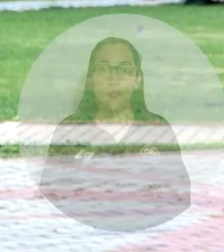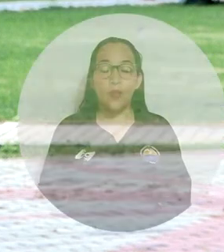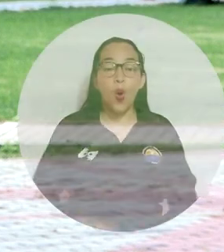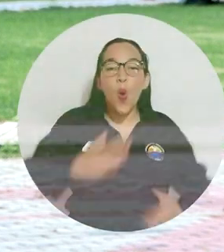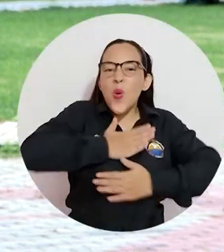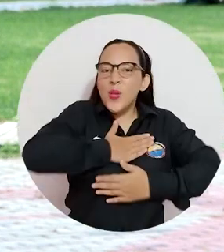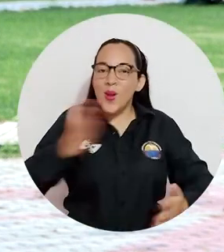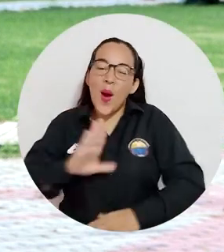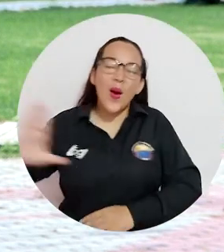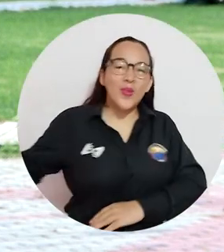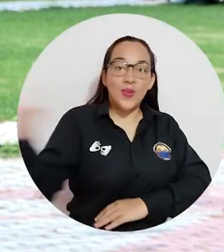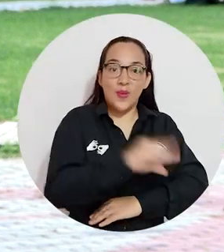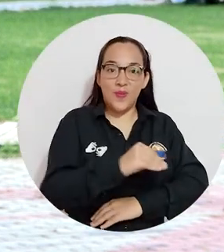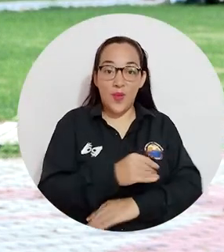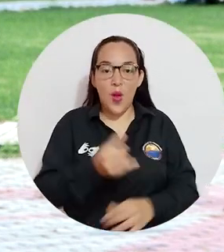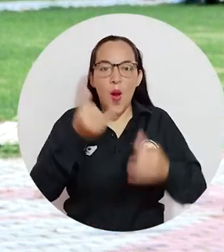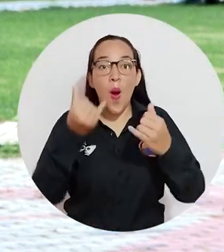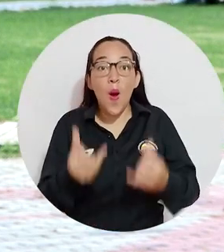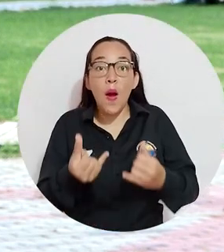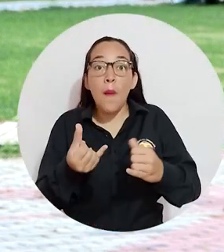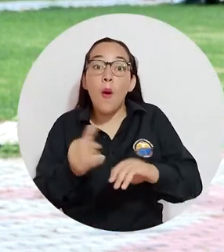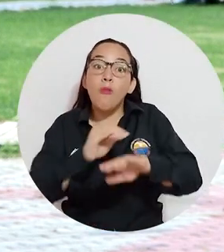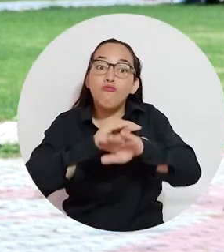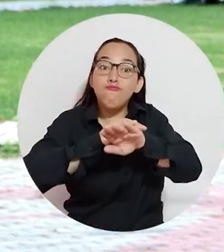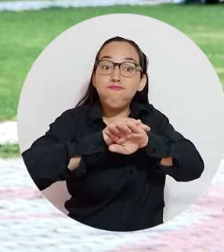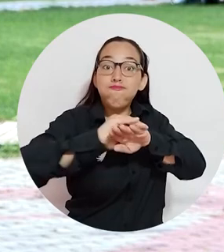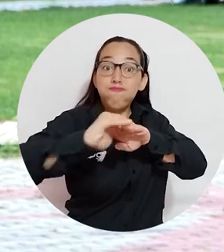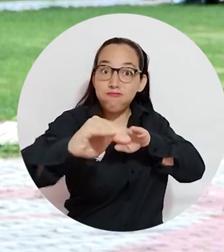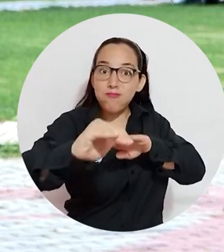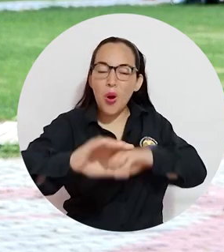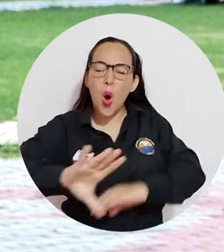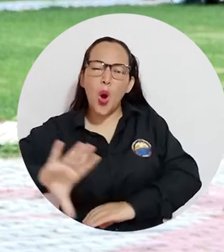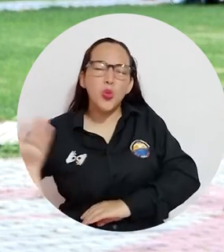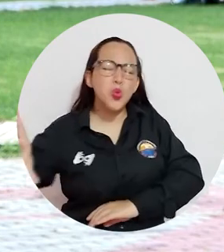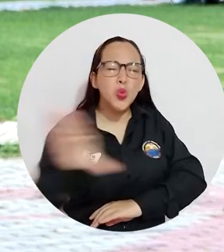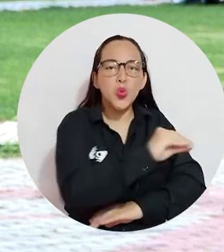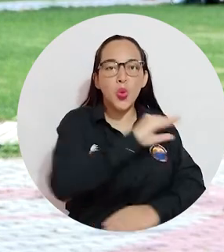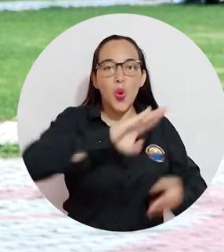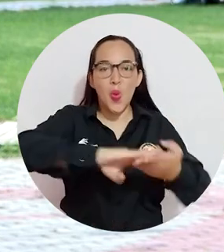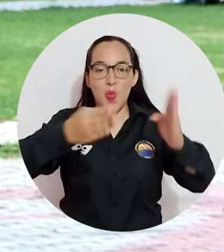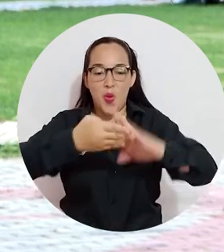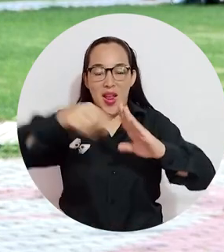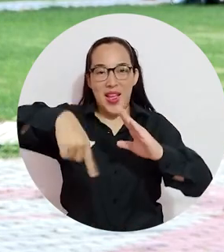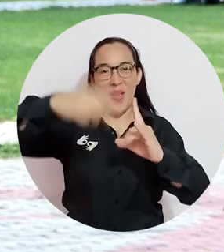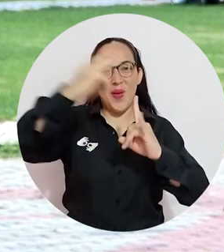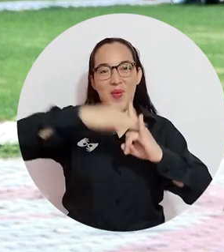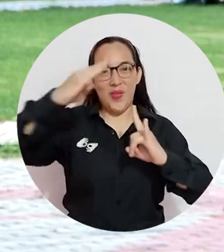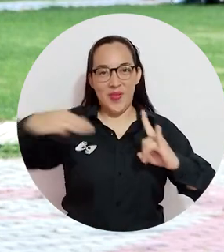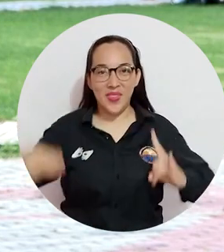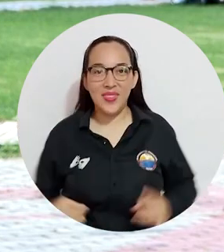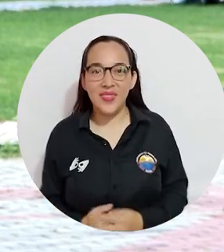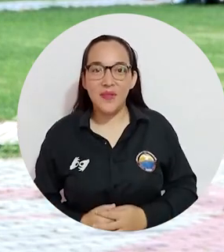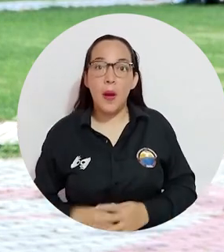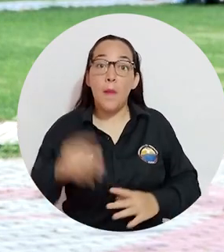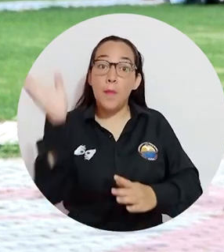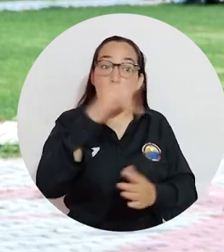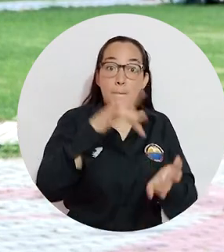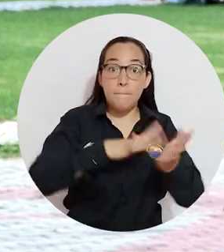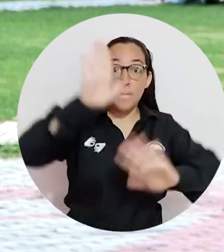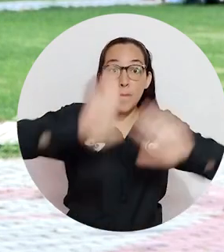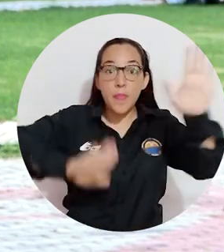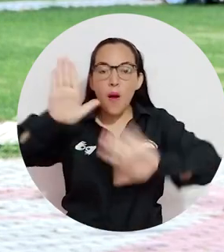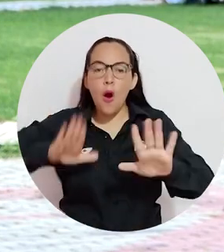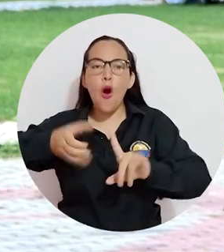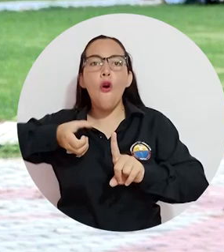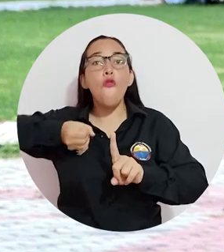Un saludo a todos. Hoy queremos extenderles la invitación a toda la comunidad universitaria para que participen de